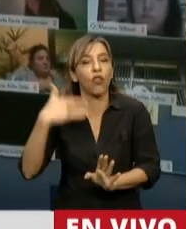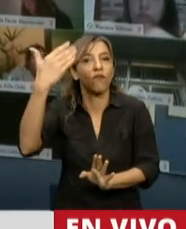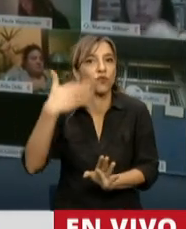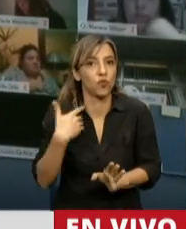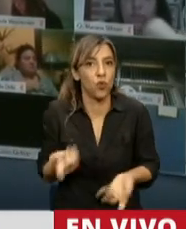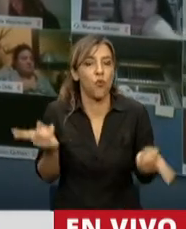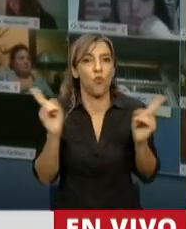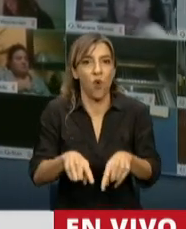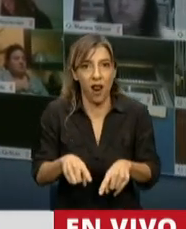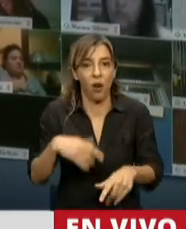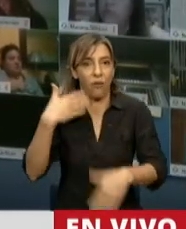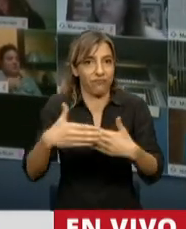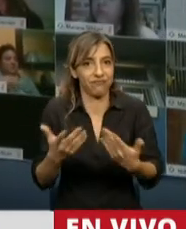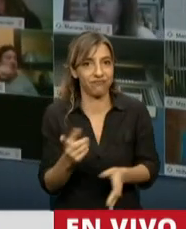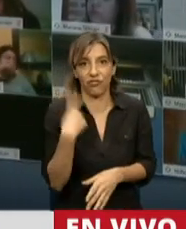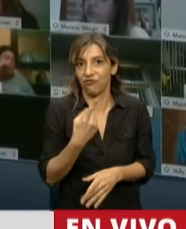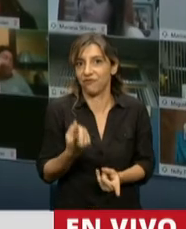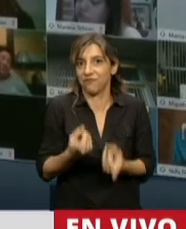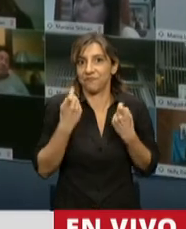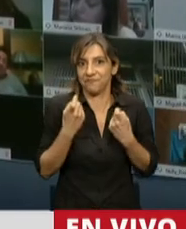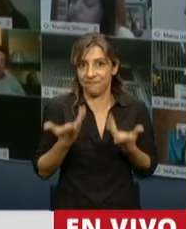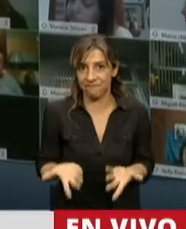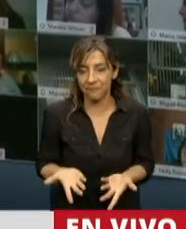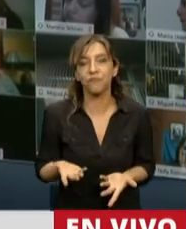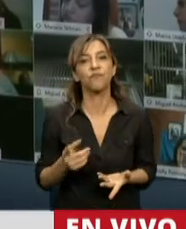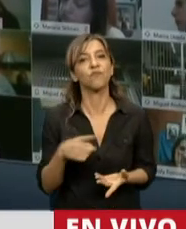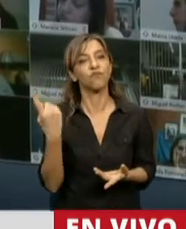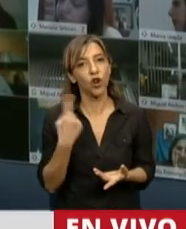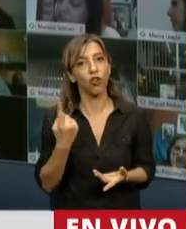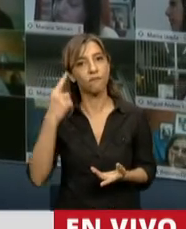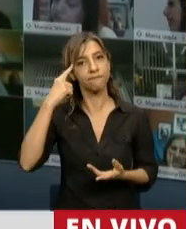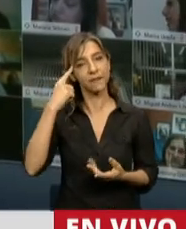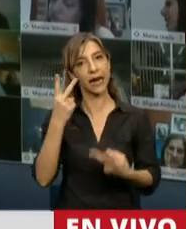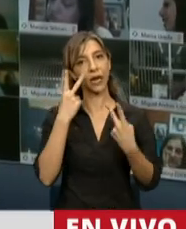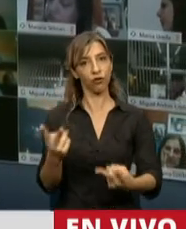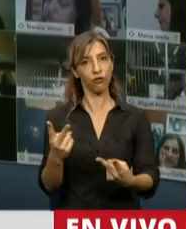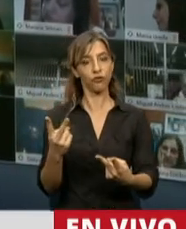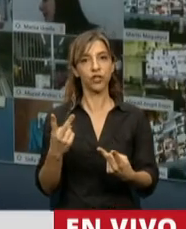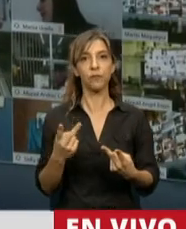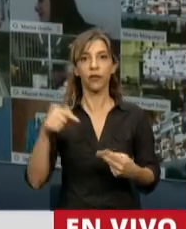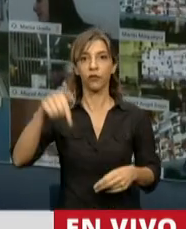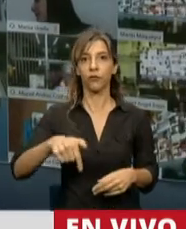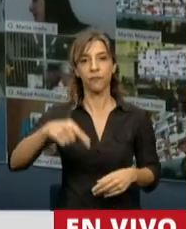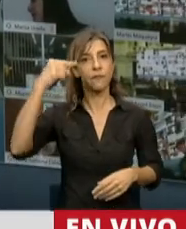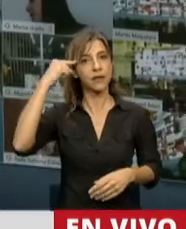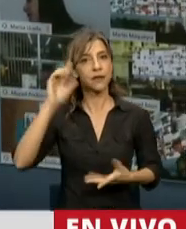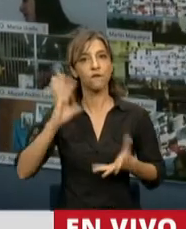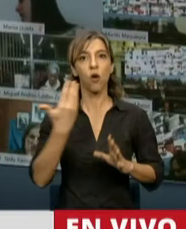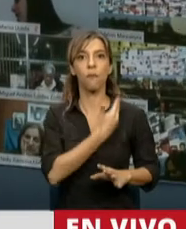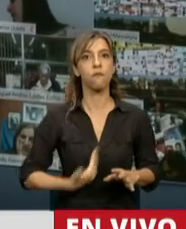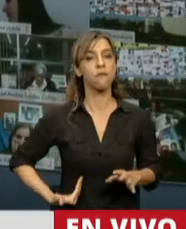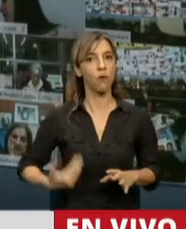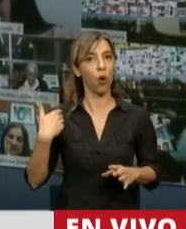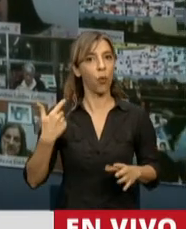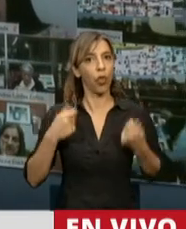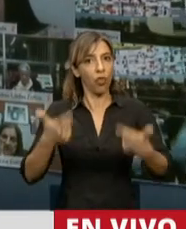mapa de la Argentina. Así que la apuesta es a ese reconocimiento y al impulso que desde el Gobierno Nacional